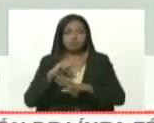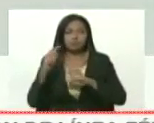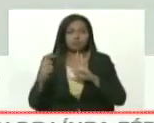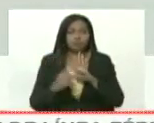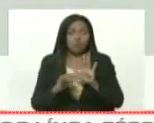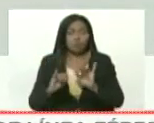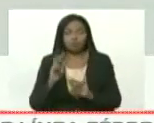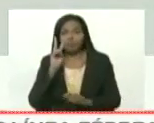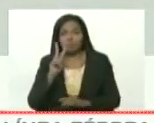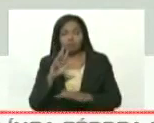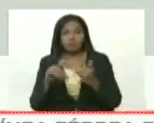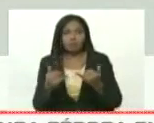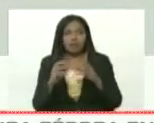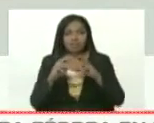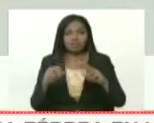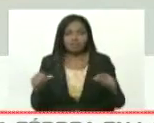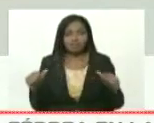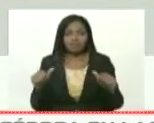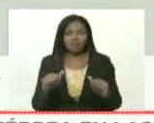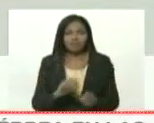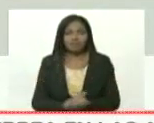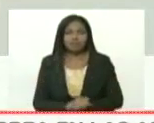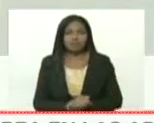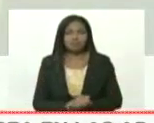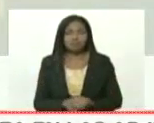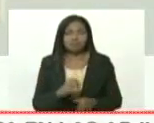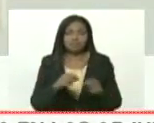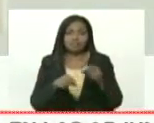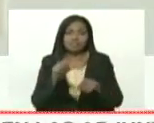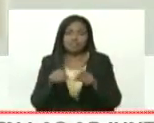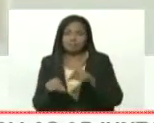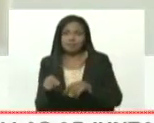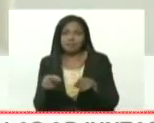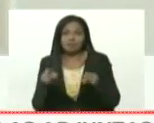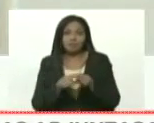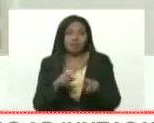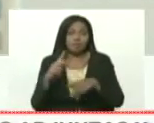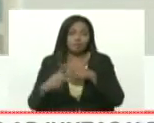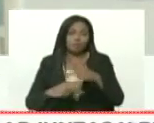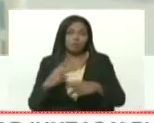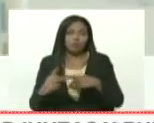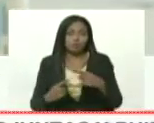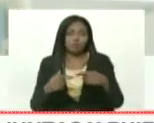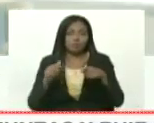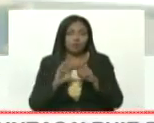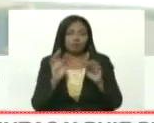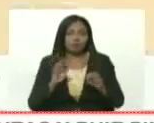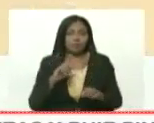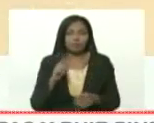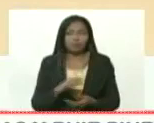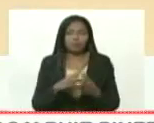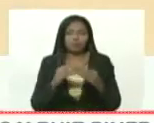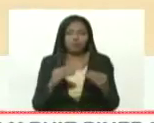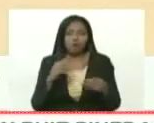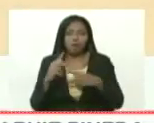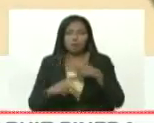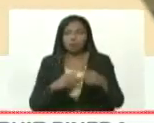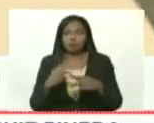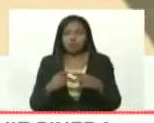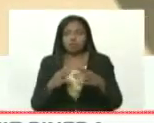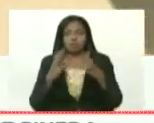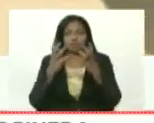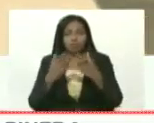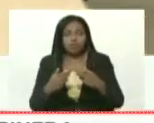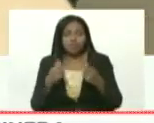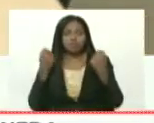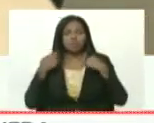Completo. Estamos viendo la tierra, la semilla, el producto, todo el proceso agroindustrial